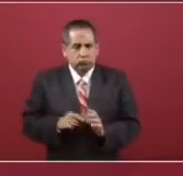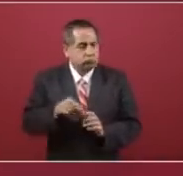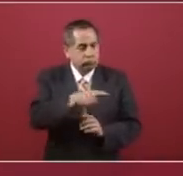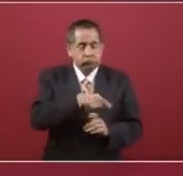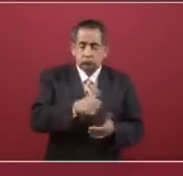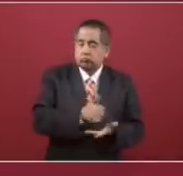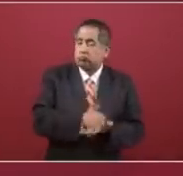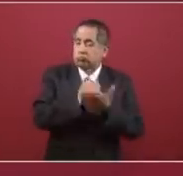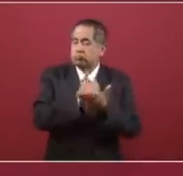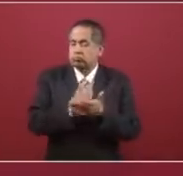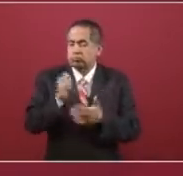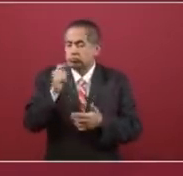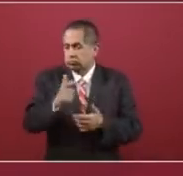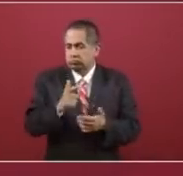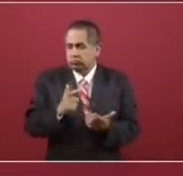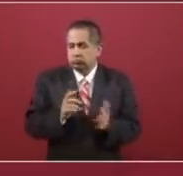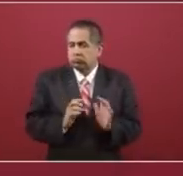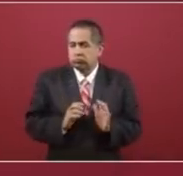ayudado.